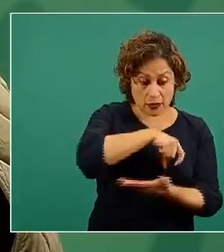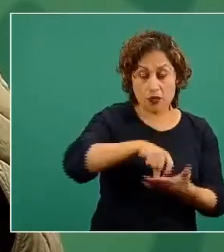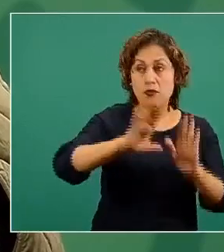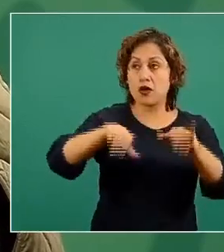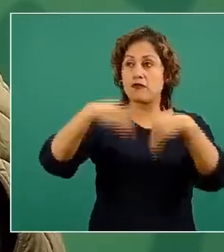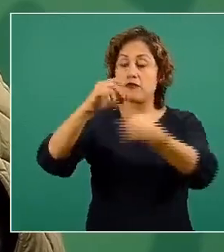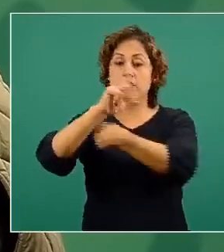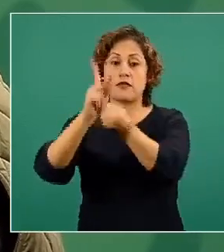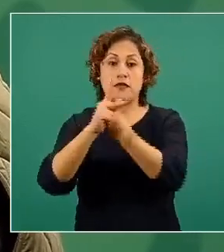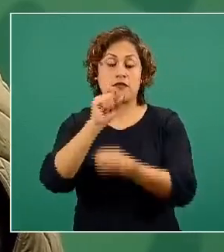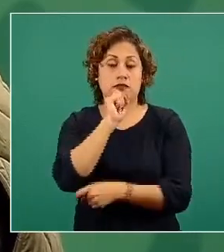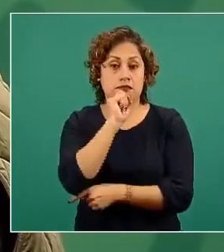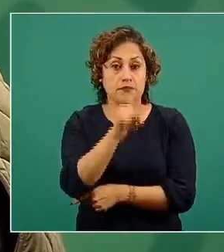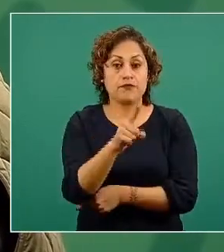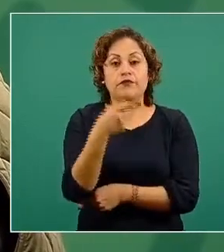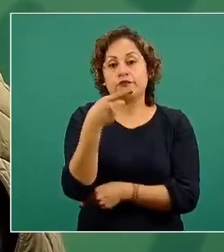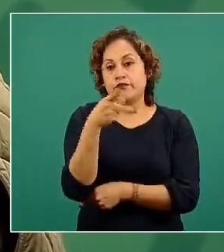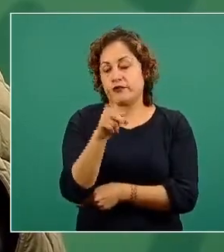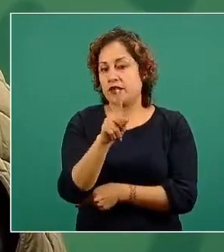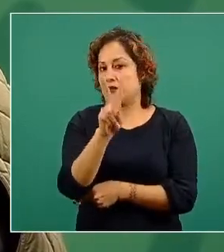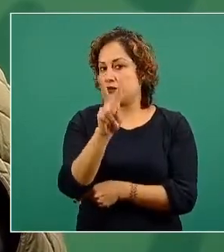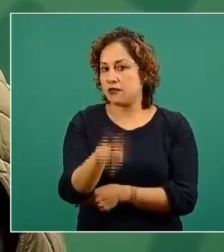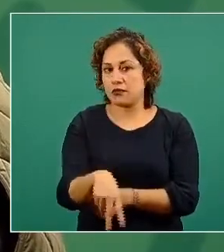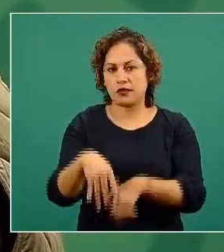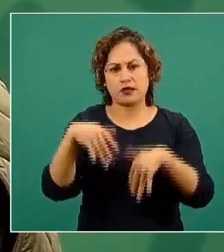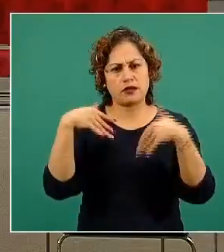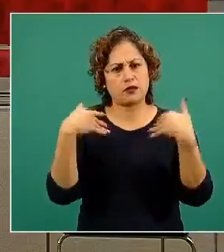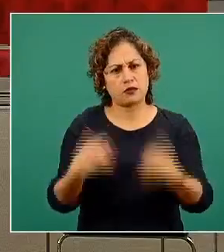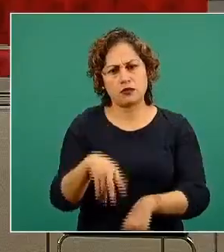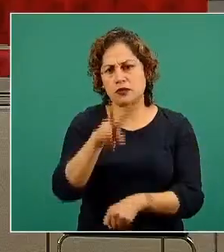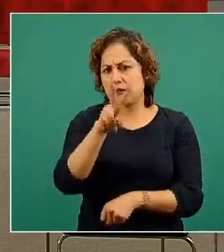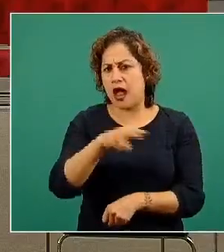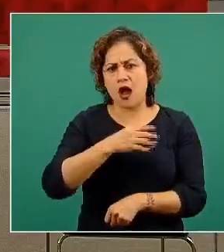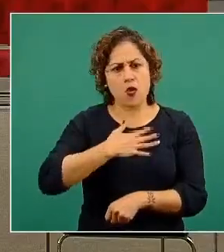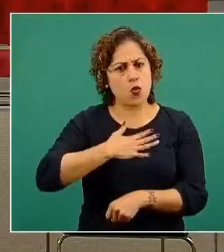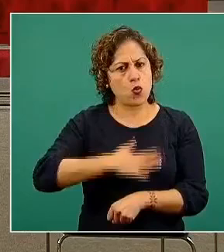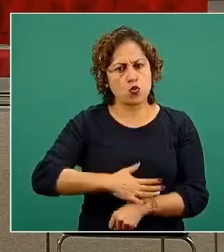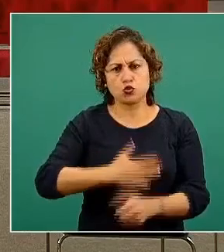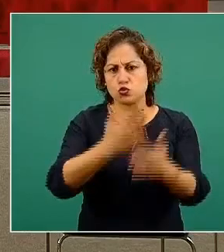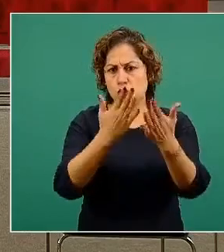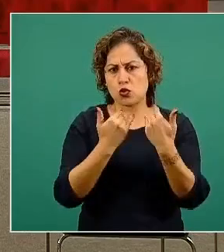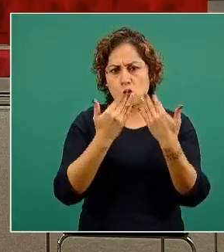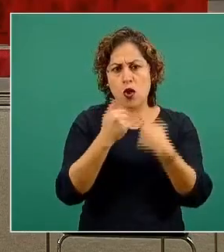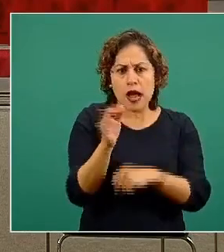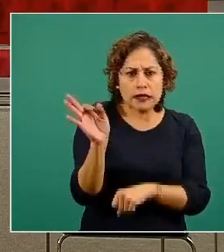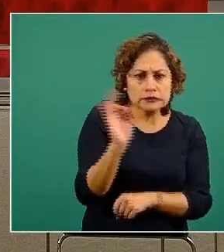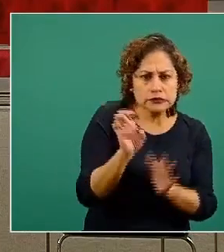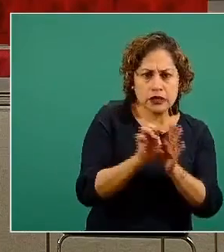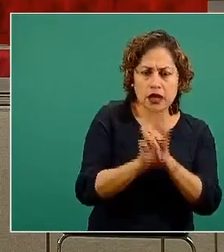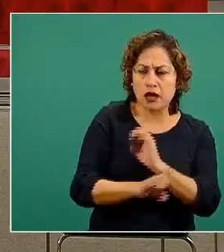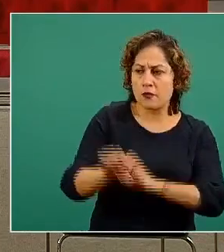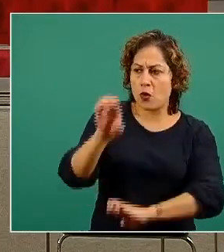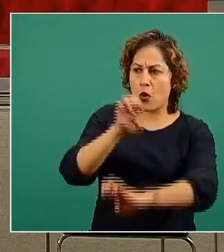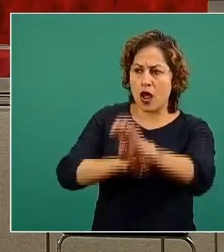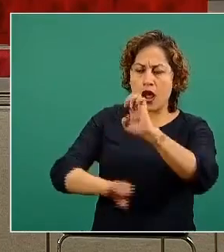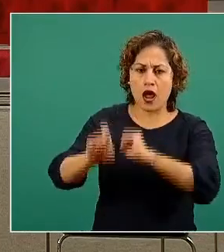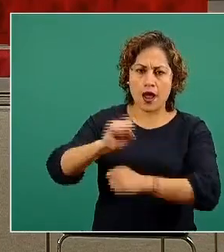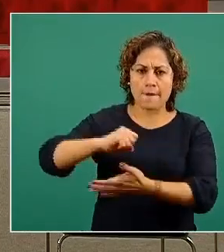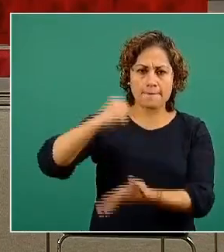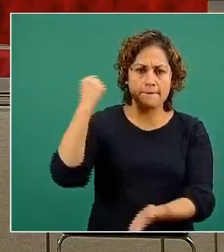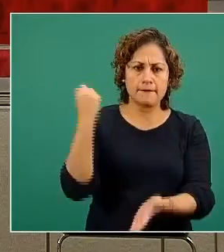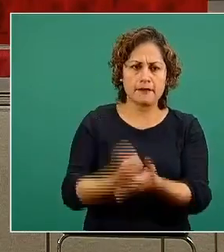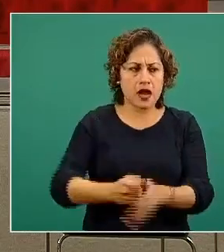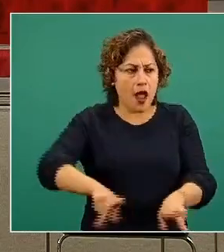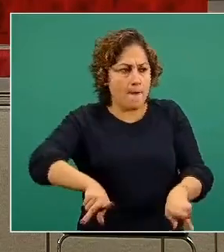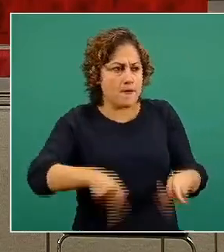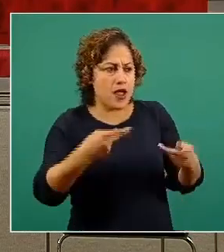verdad que nada justifica querer hacer una venta desproporcionadamente grande en